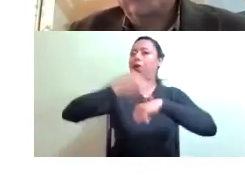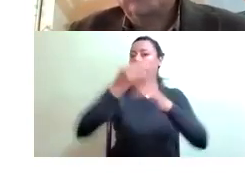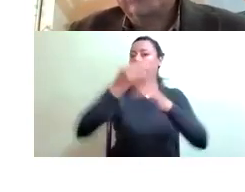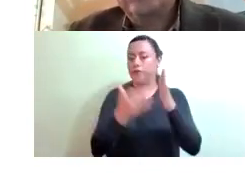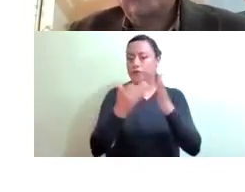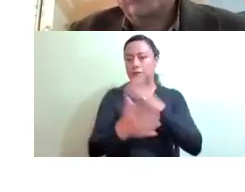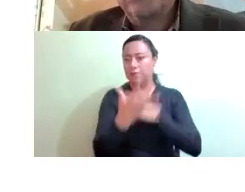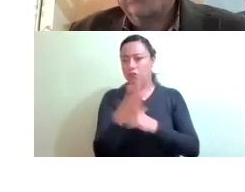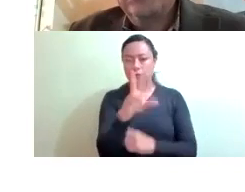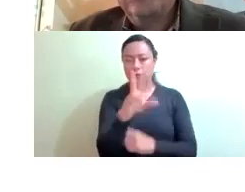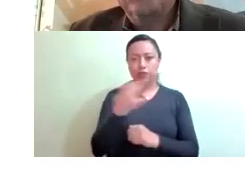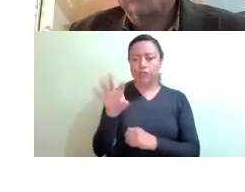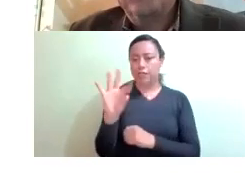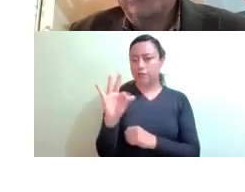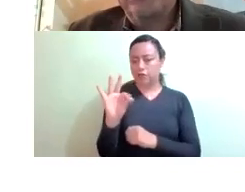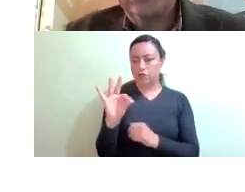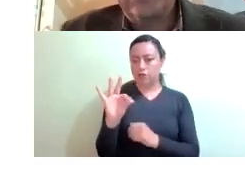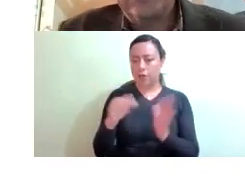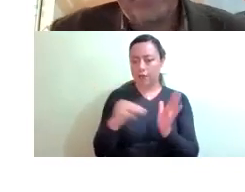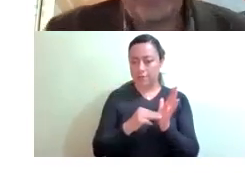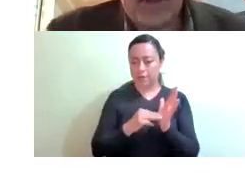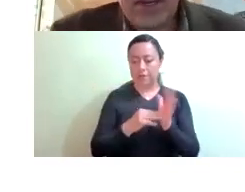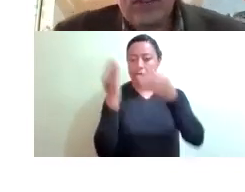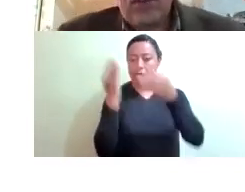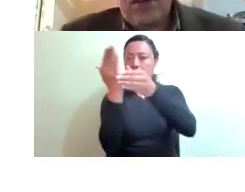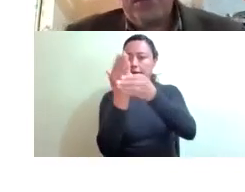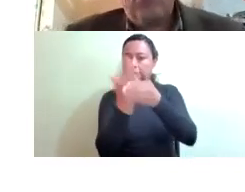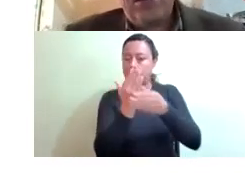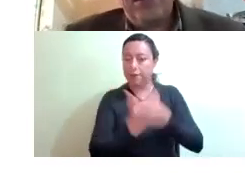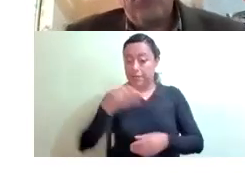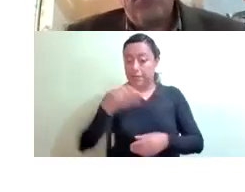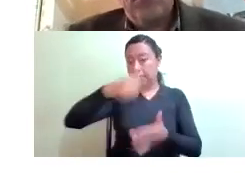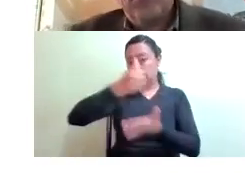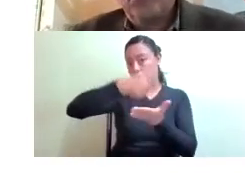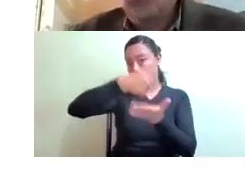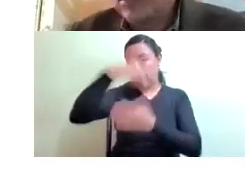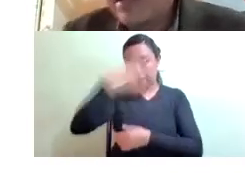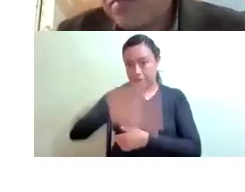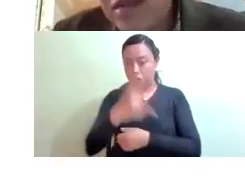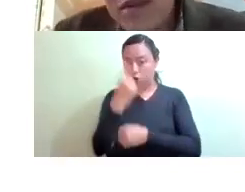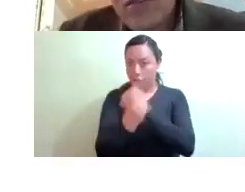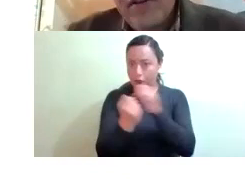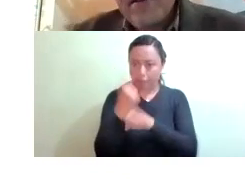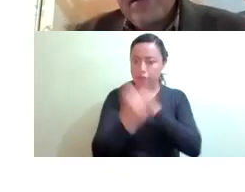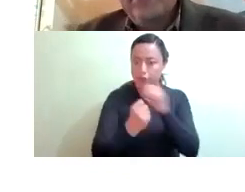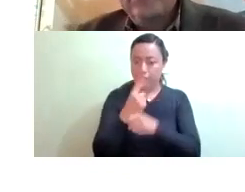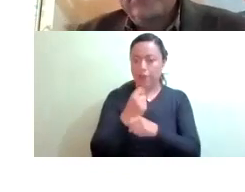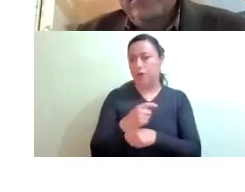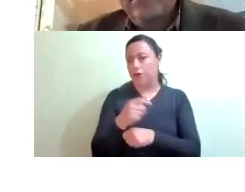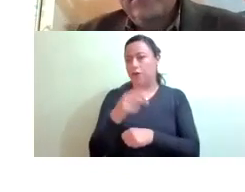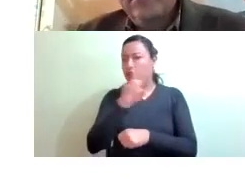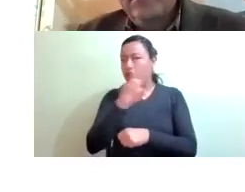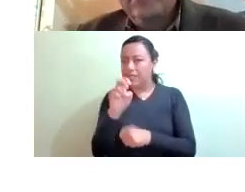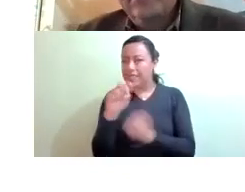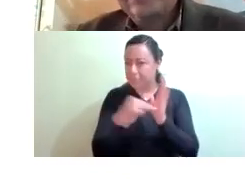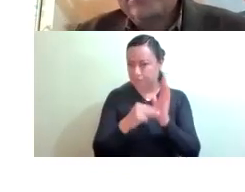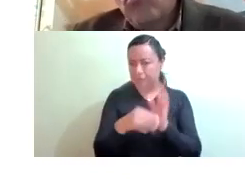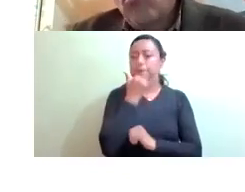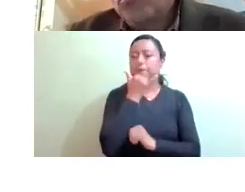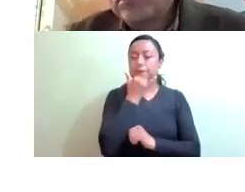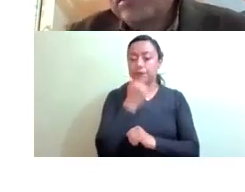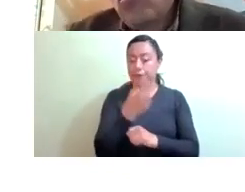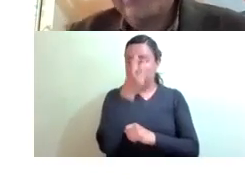de 240,000 carpetas en la Ciudad de México al año, 200,000, perdón, de esas